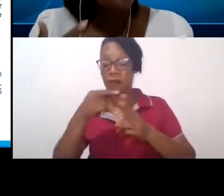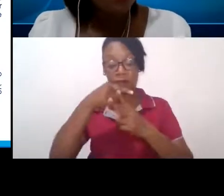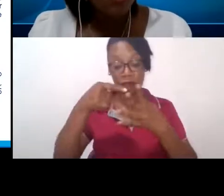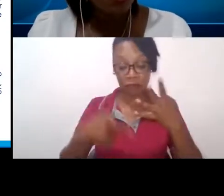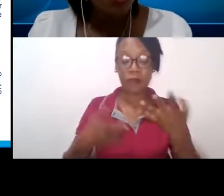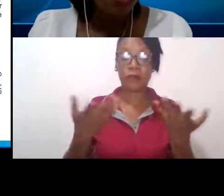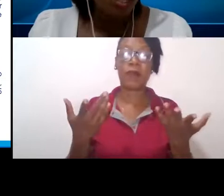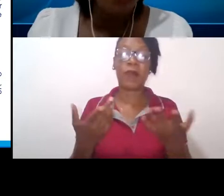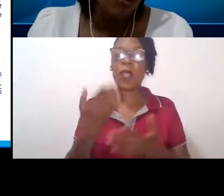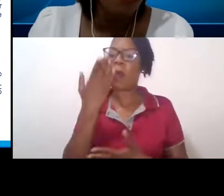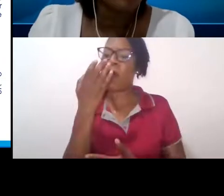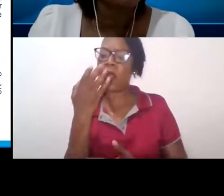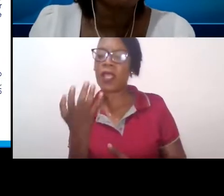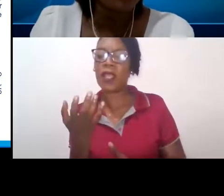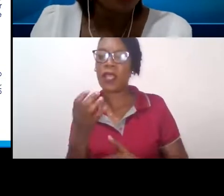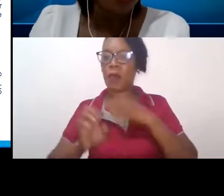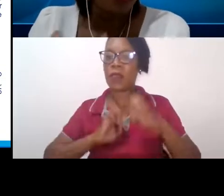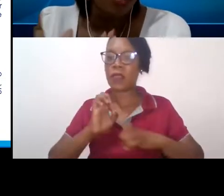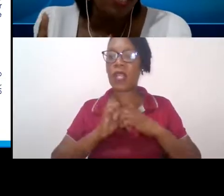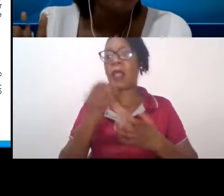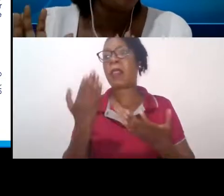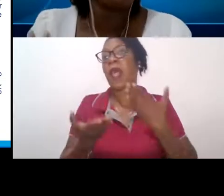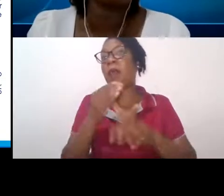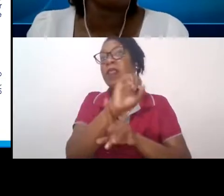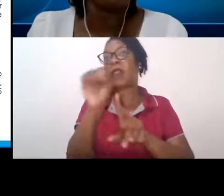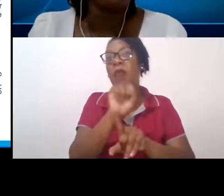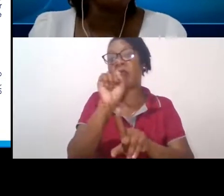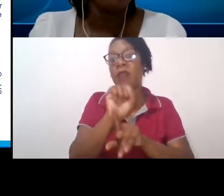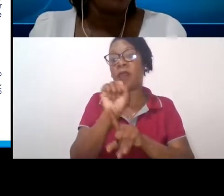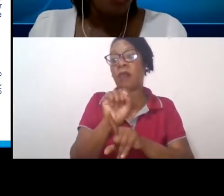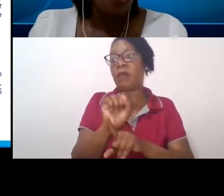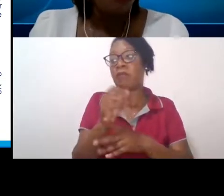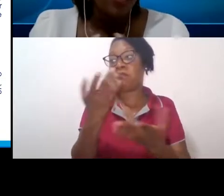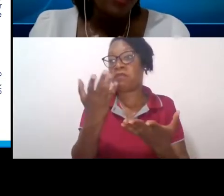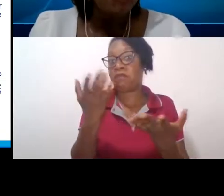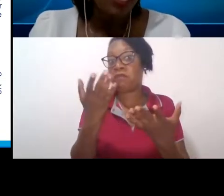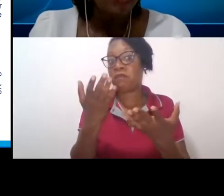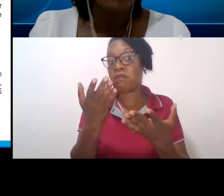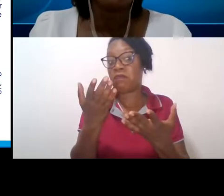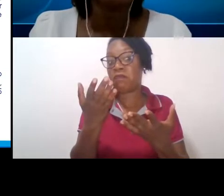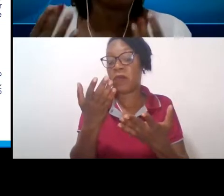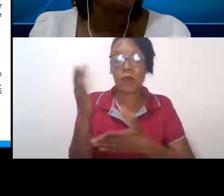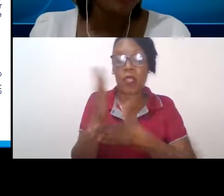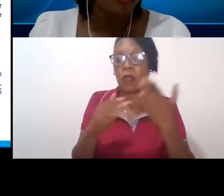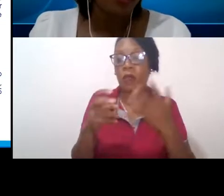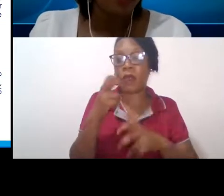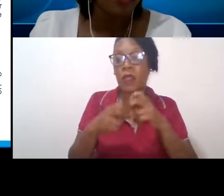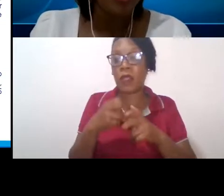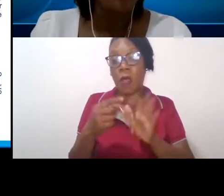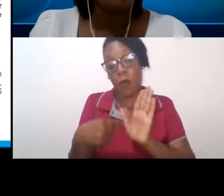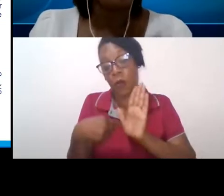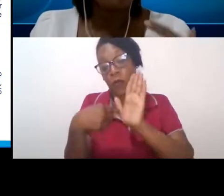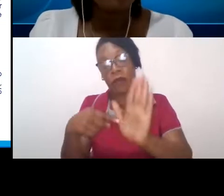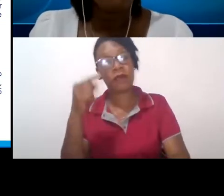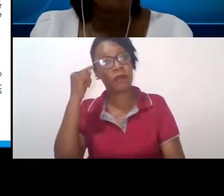se da esta reacción emocional? Bueno, puede ser una situación real que lo desencadenó, o puede también ser una representación